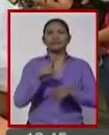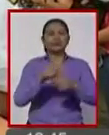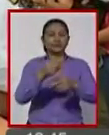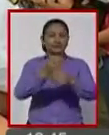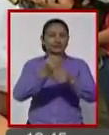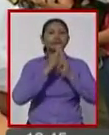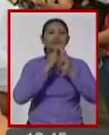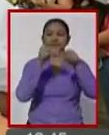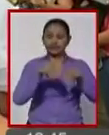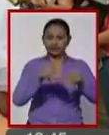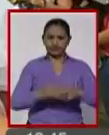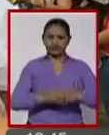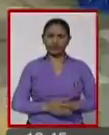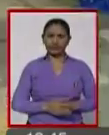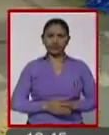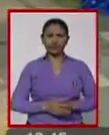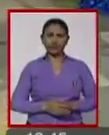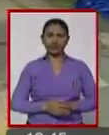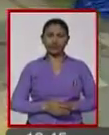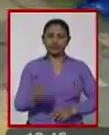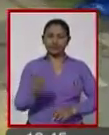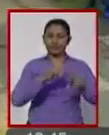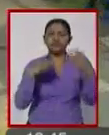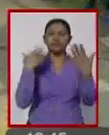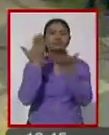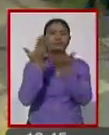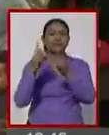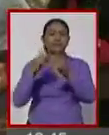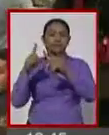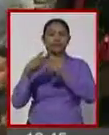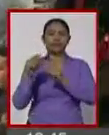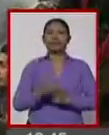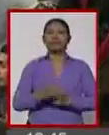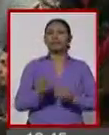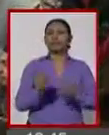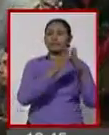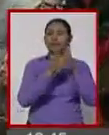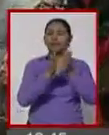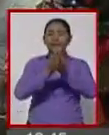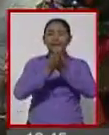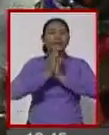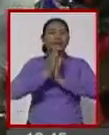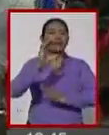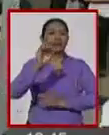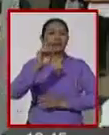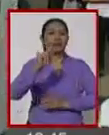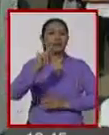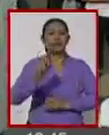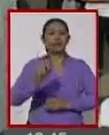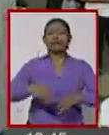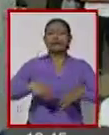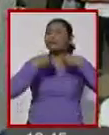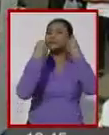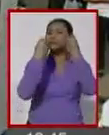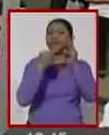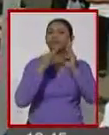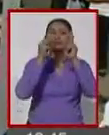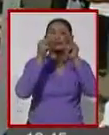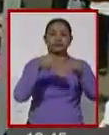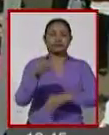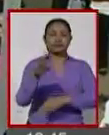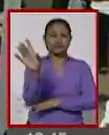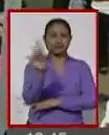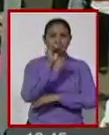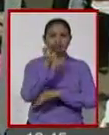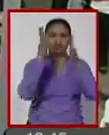recuperar nuestro mar, esa es la consigna. La población que llegó de diferentes partes de la ciudad pide a la Corte Internacional que le devuelva el mar a los